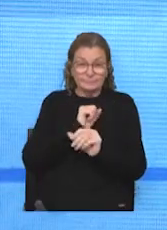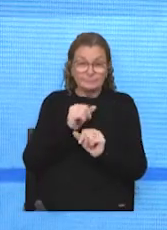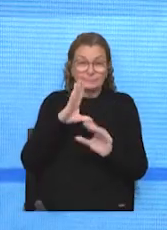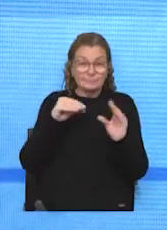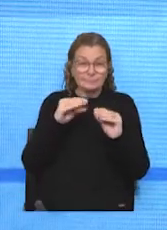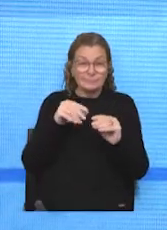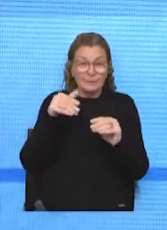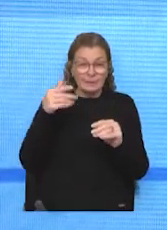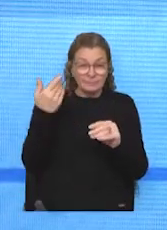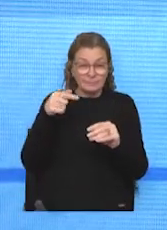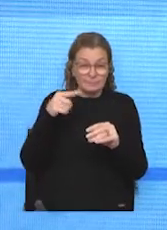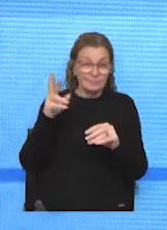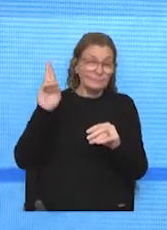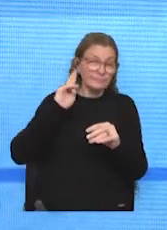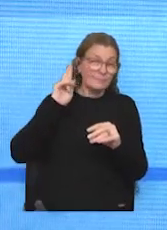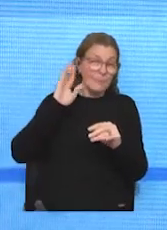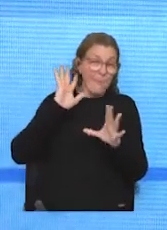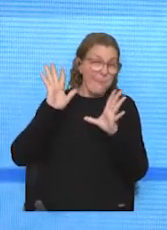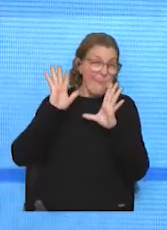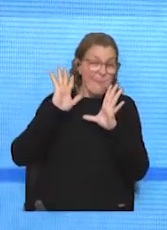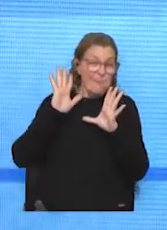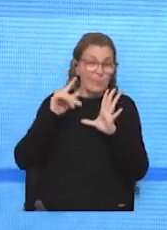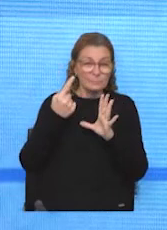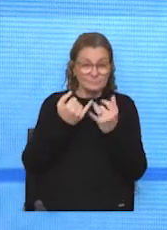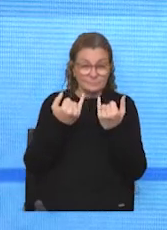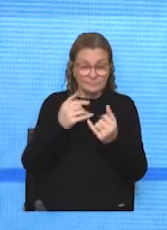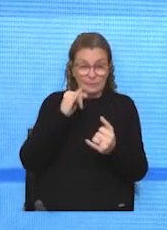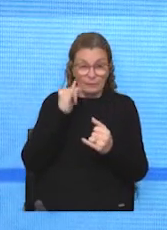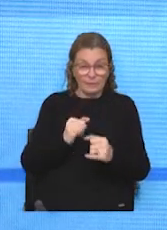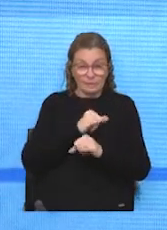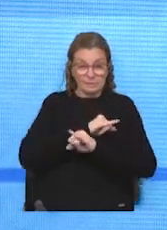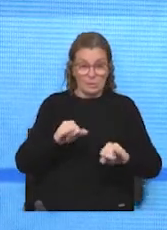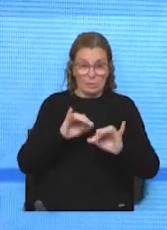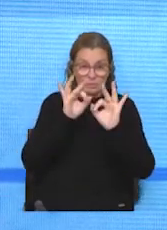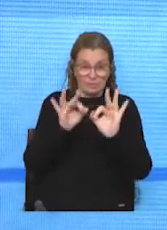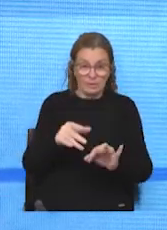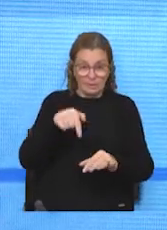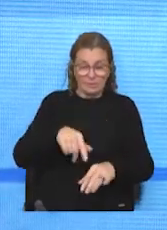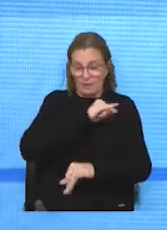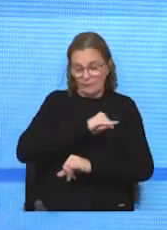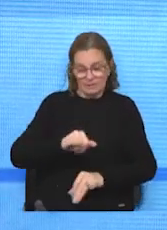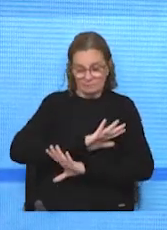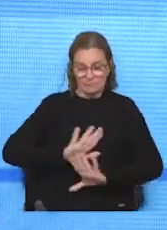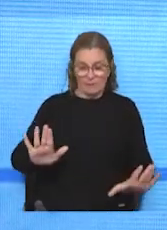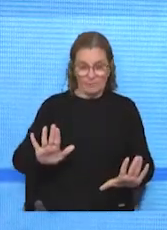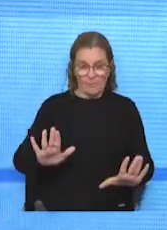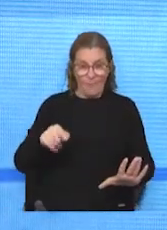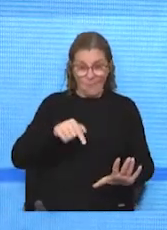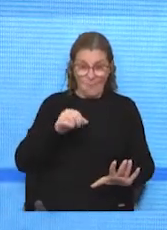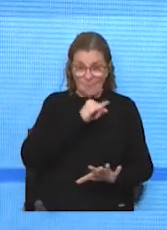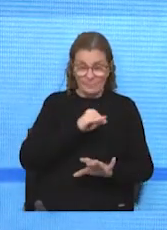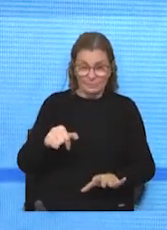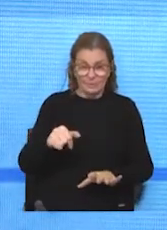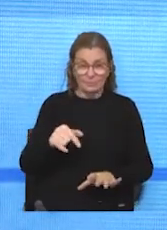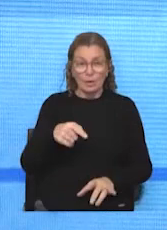hablando de la actualidad con este ruido que me pasa haciendo y un día tenía que decir Bueno hasta acá llego hasta acá llegué hasta acá llegué